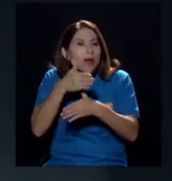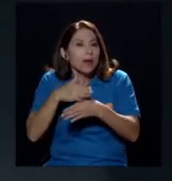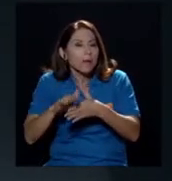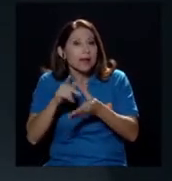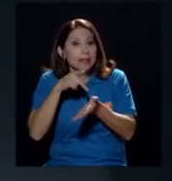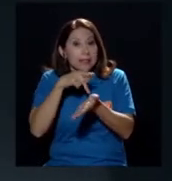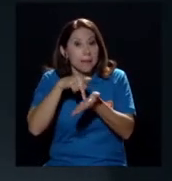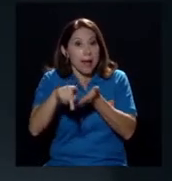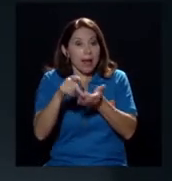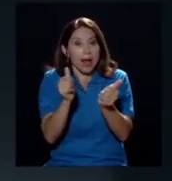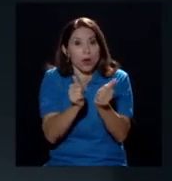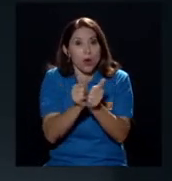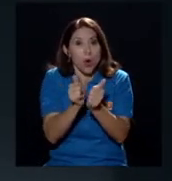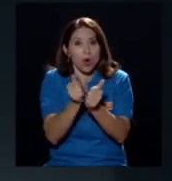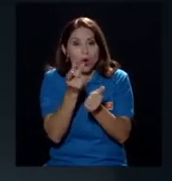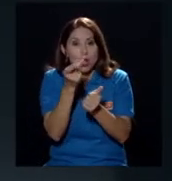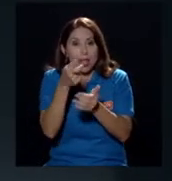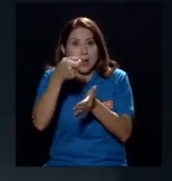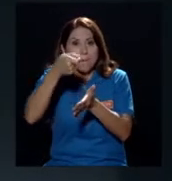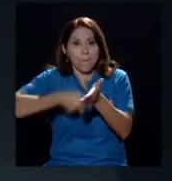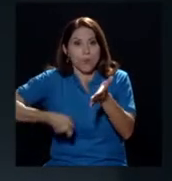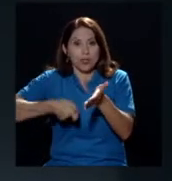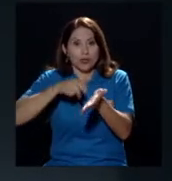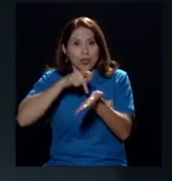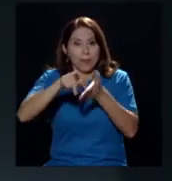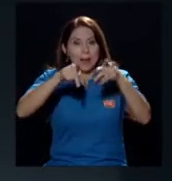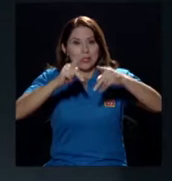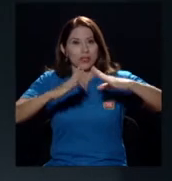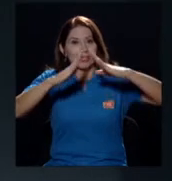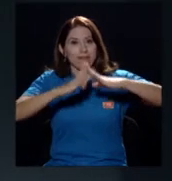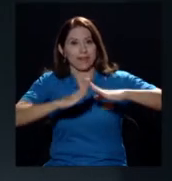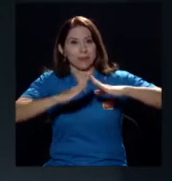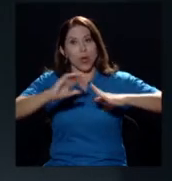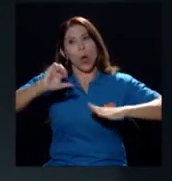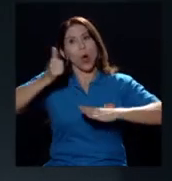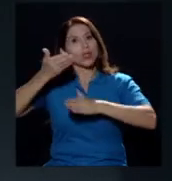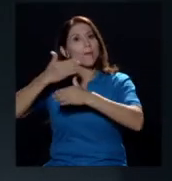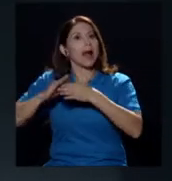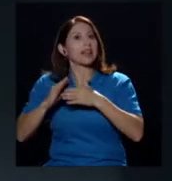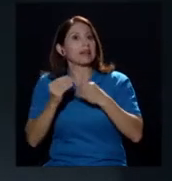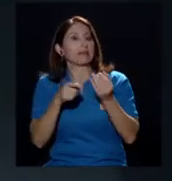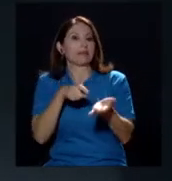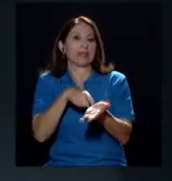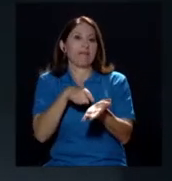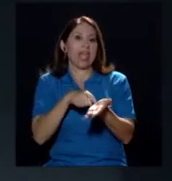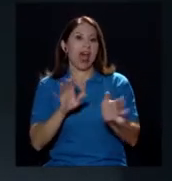con los impuestos que tributan los habitantes la otra parte se va desviado porque